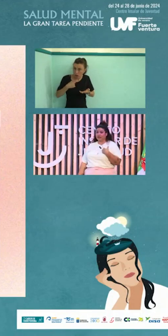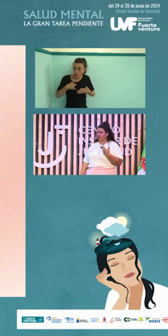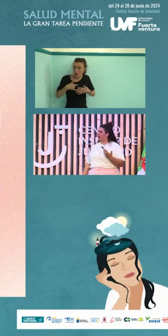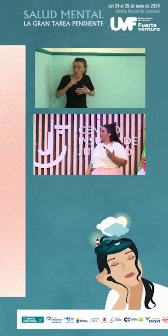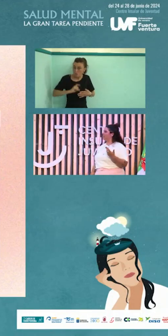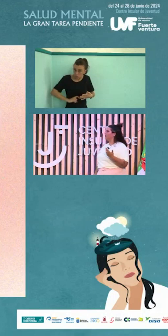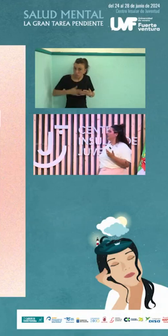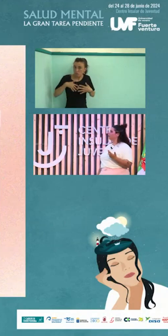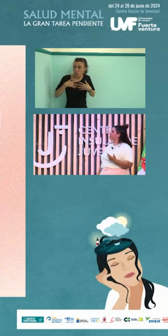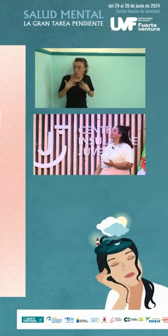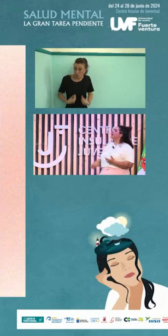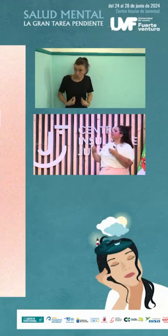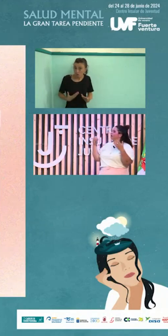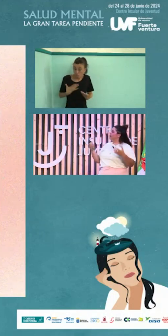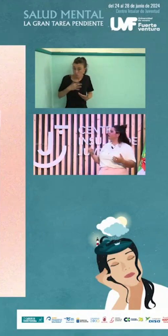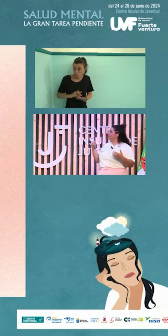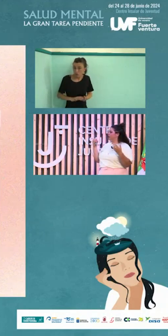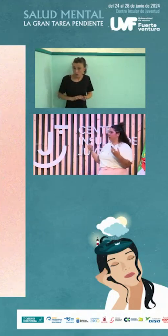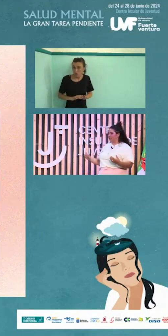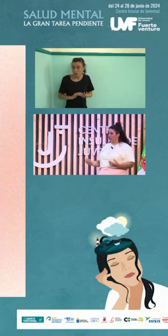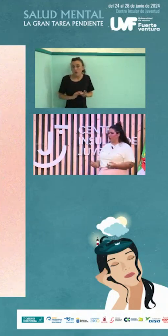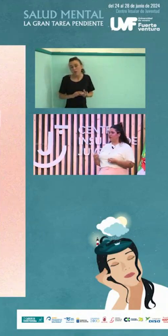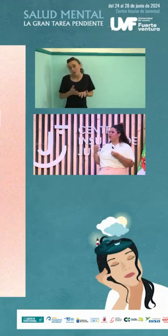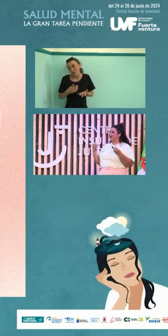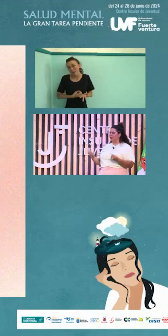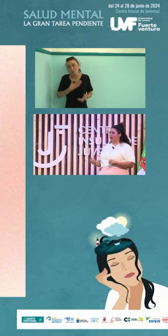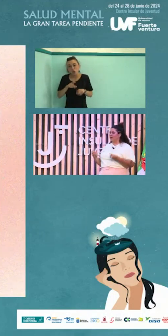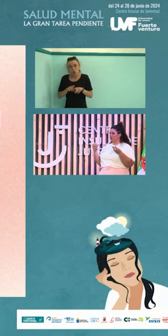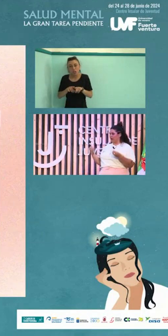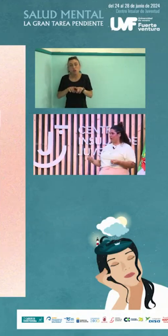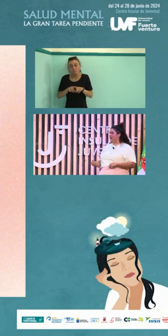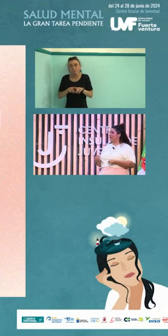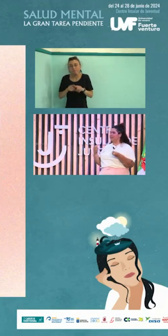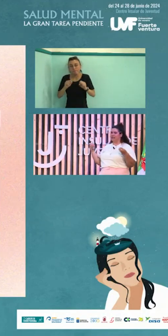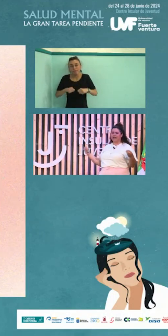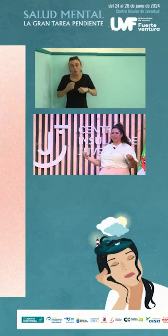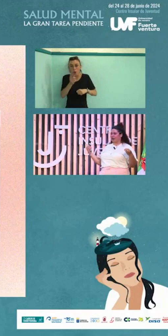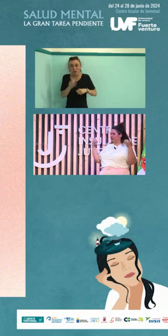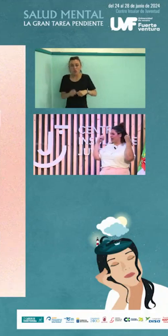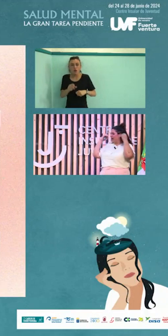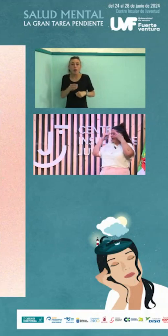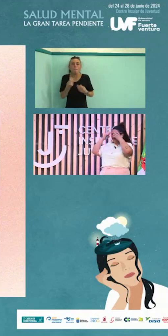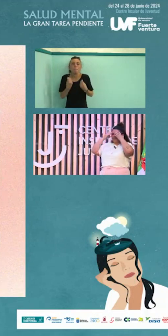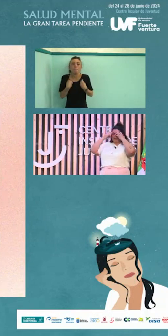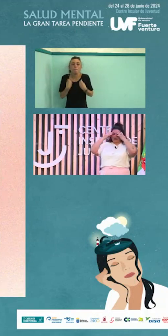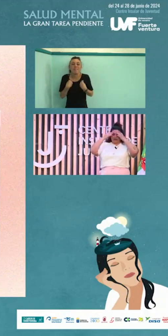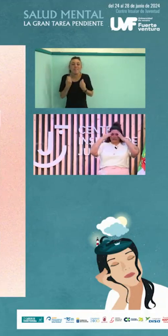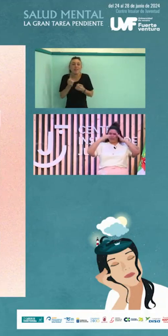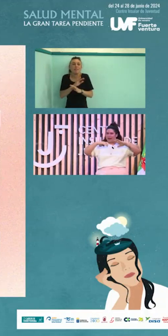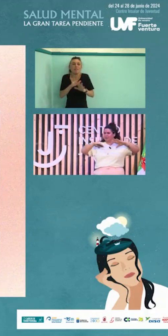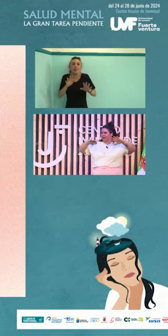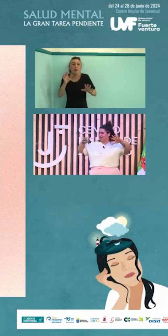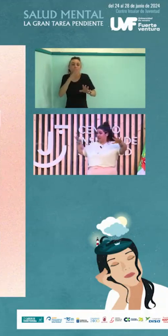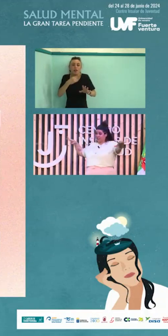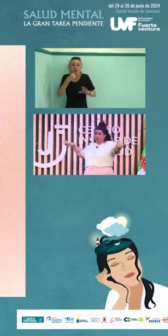No y emocionalmente entonces desarrollemos espíritu crítico cuando estoy viendo una persona con una vida idílica preciosa siempre de vacaciones en